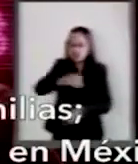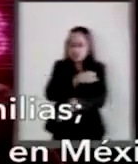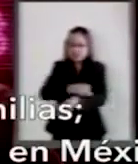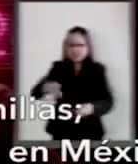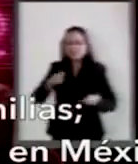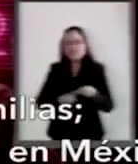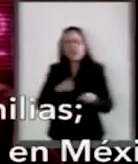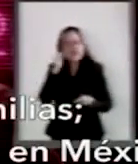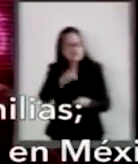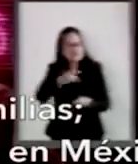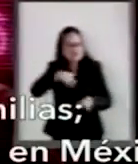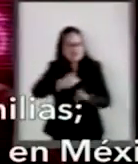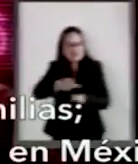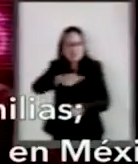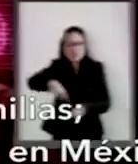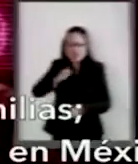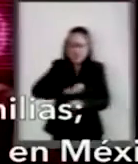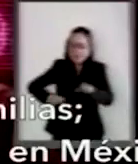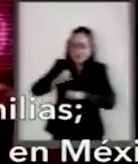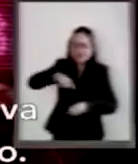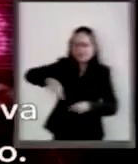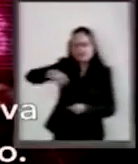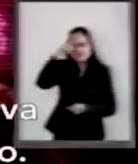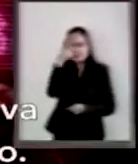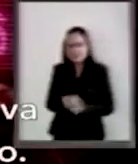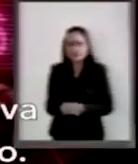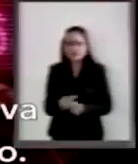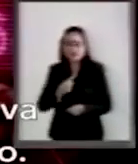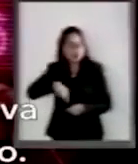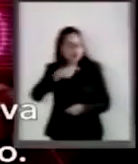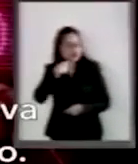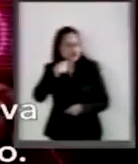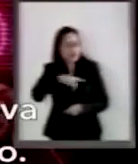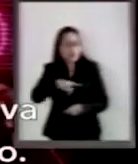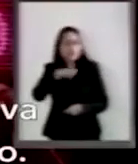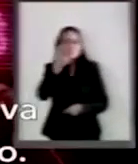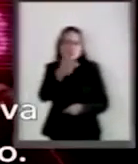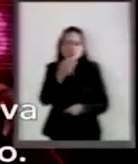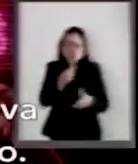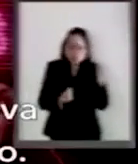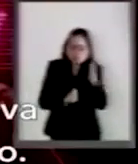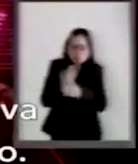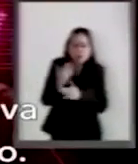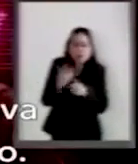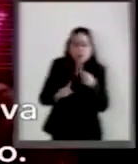son un azote para las empresas en México. No queremos una nueva